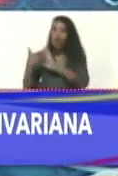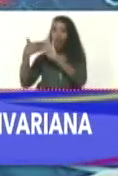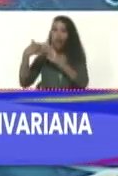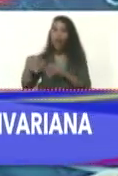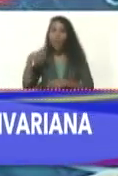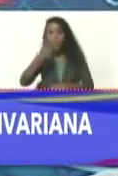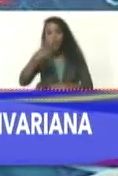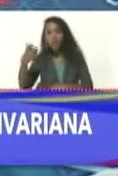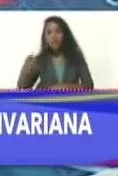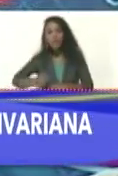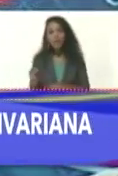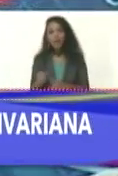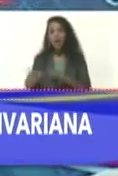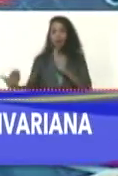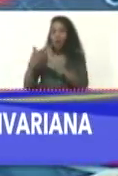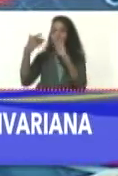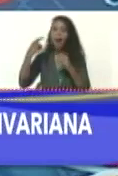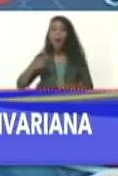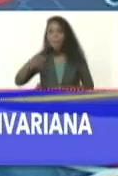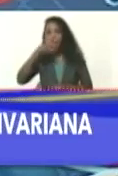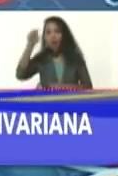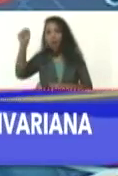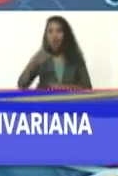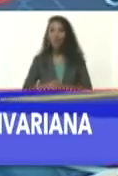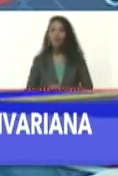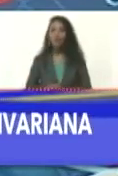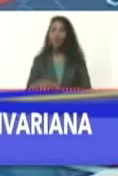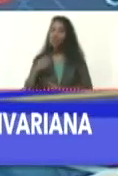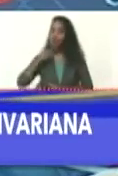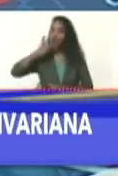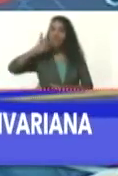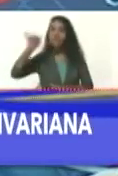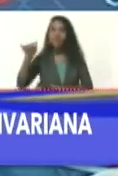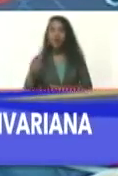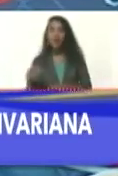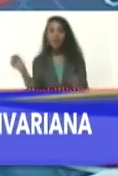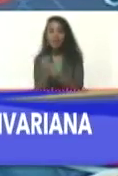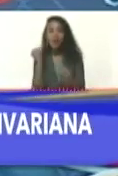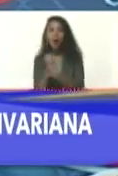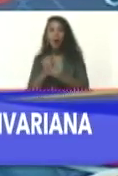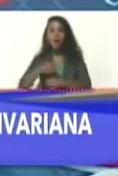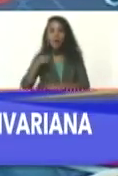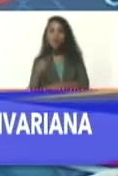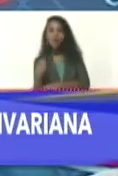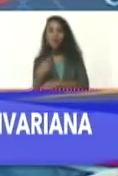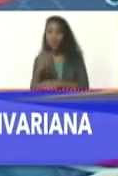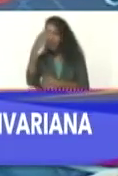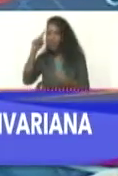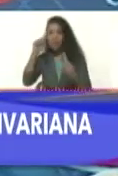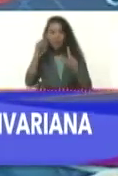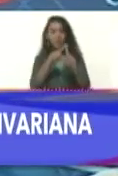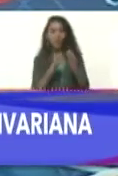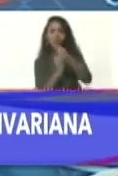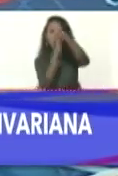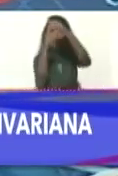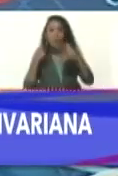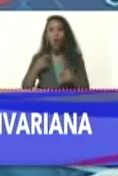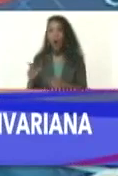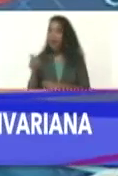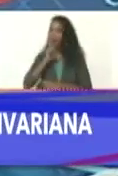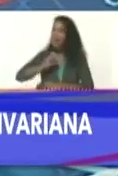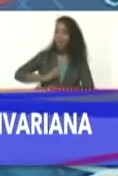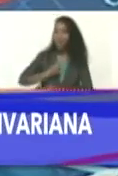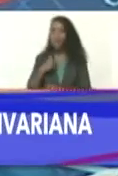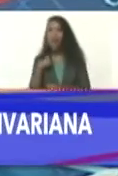contra el FAES, contra Maduro. Yo denuncio la operación financiada y dirigida por los enemigos de